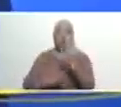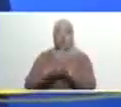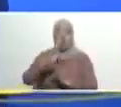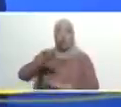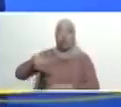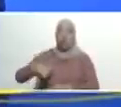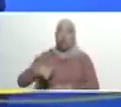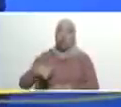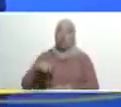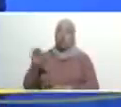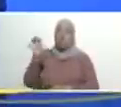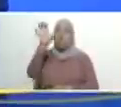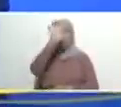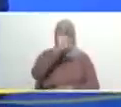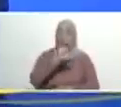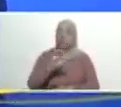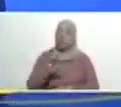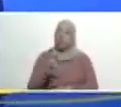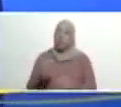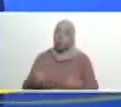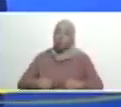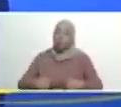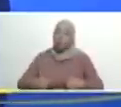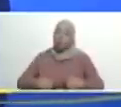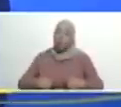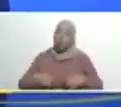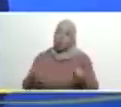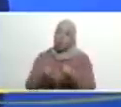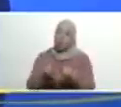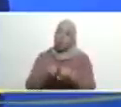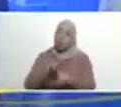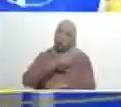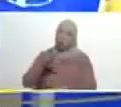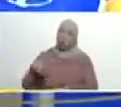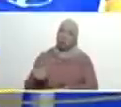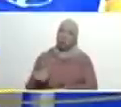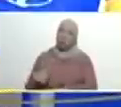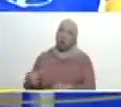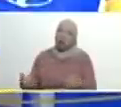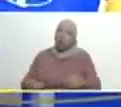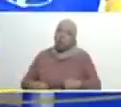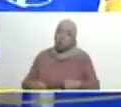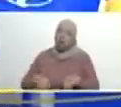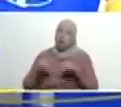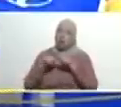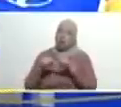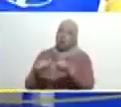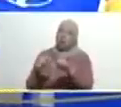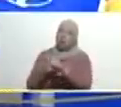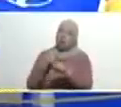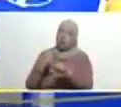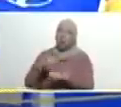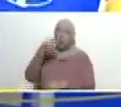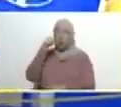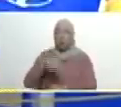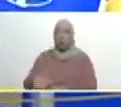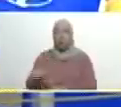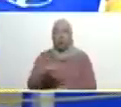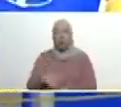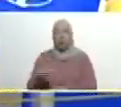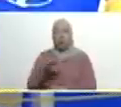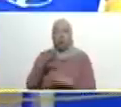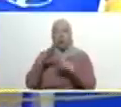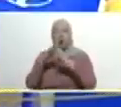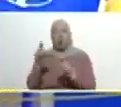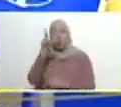nuestras naciones. En ese esfuerzo estamos nosotros, y en ese esfuerzo continuará nuestro pueblo por